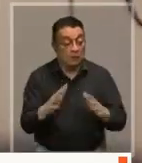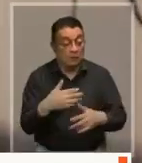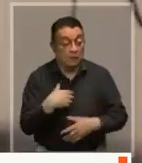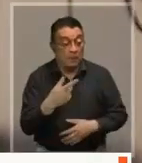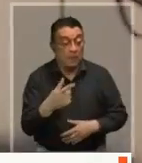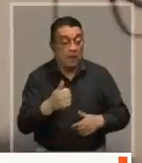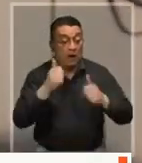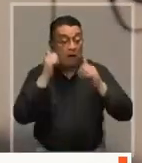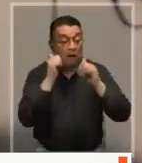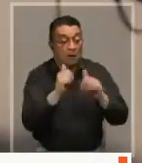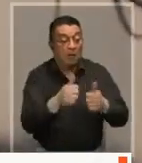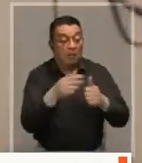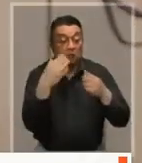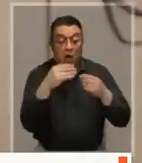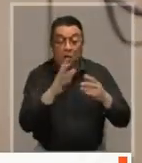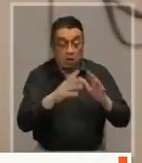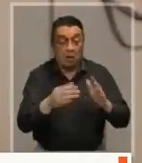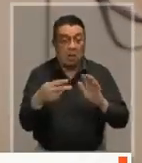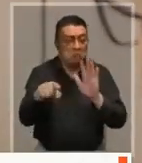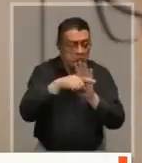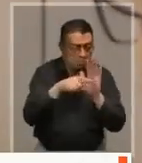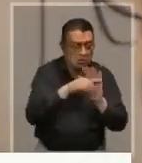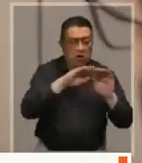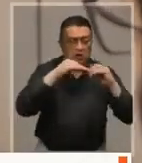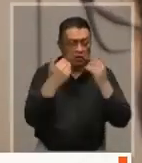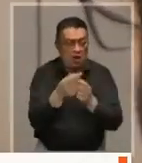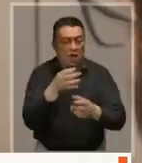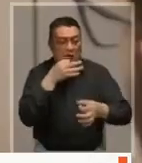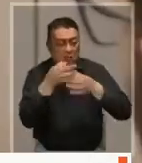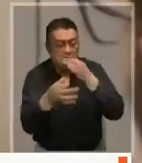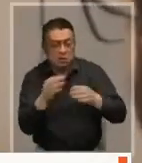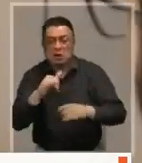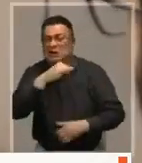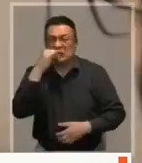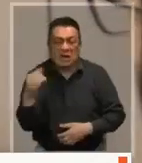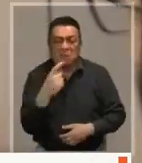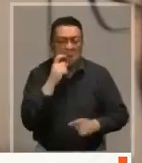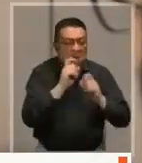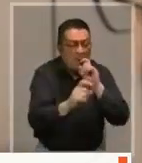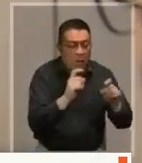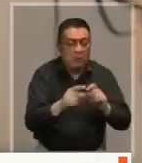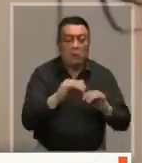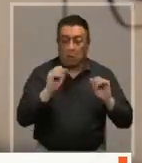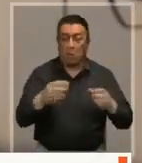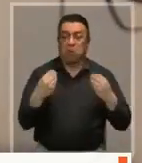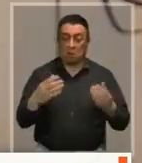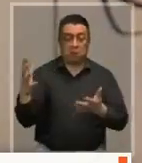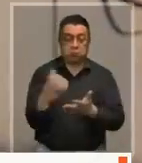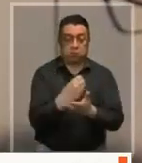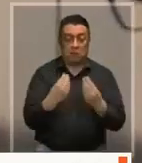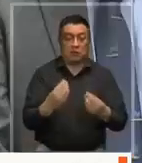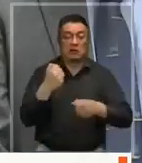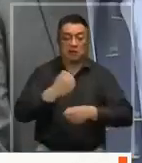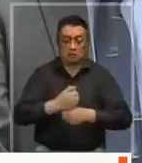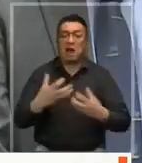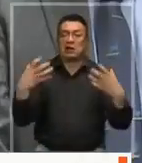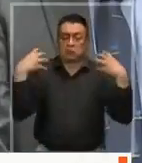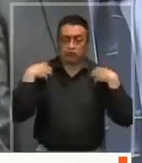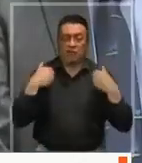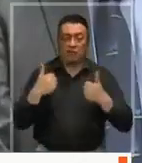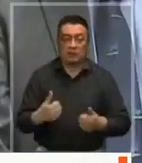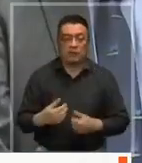a los malos pronósticos, a los agoreros, a los chaqueteros de siempre, pero por sobre todo el hacer las cosas responsablemente.